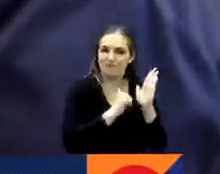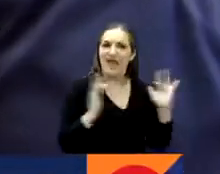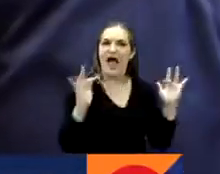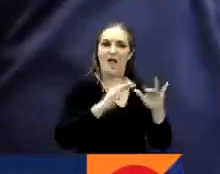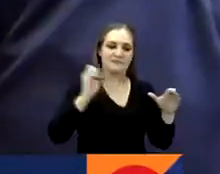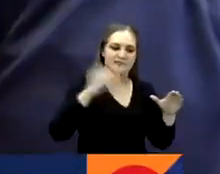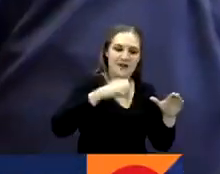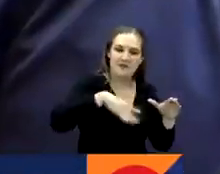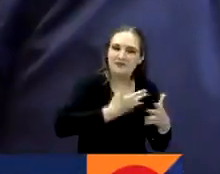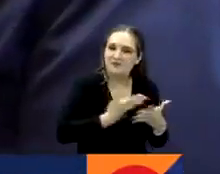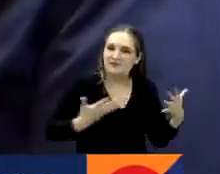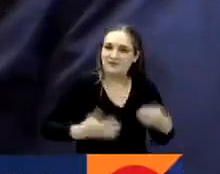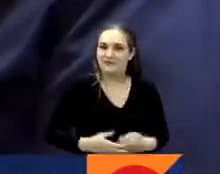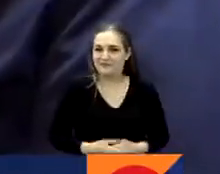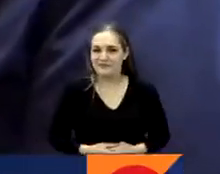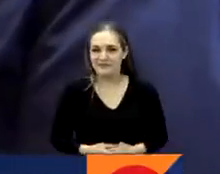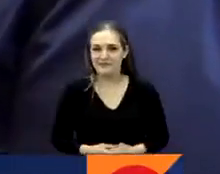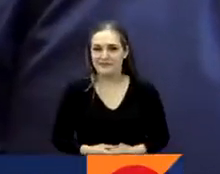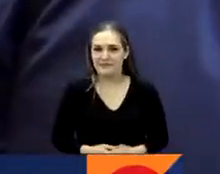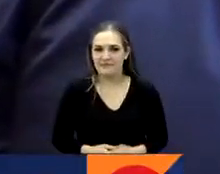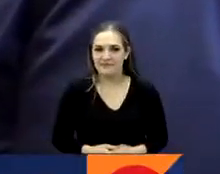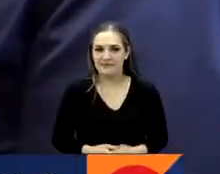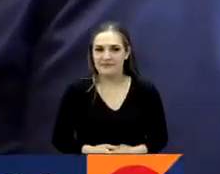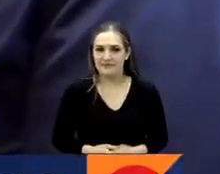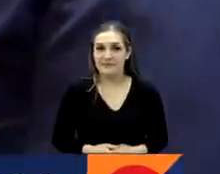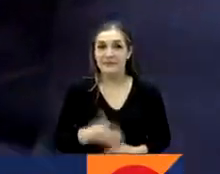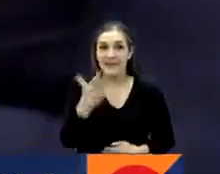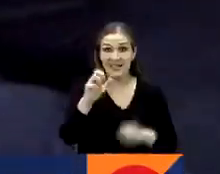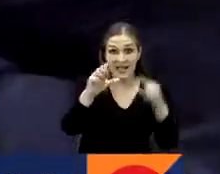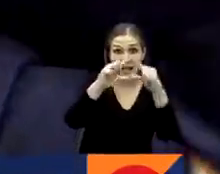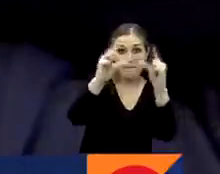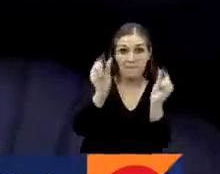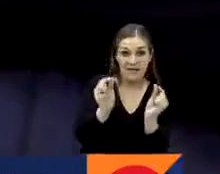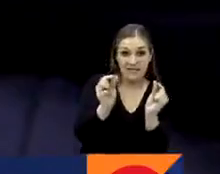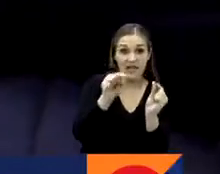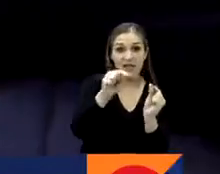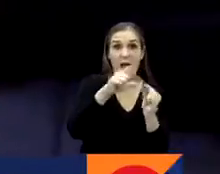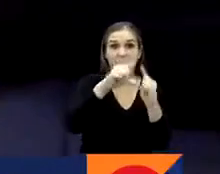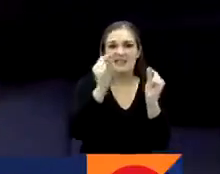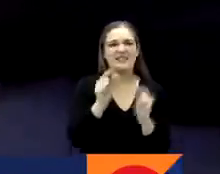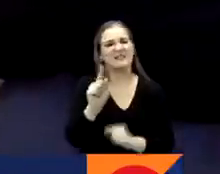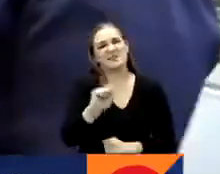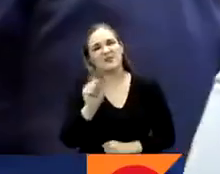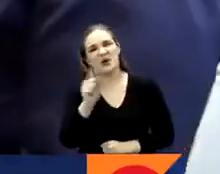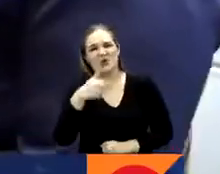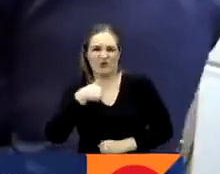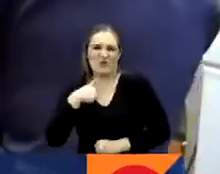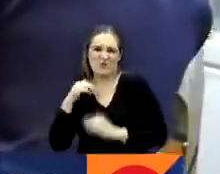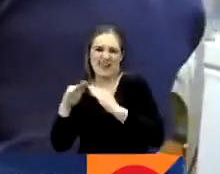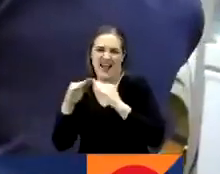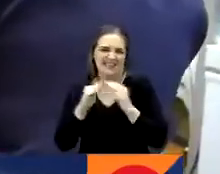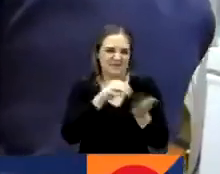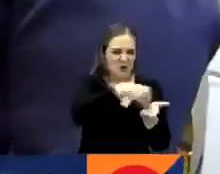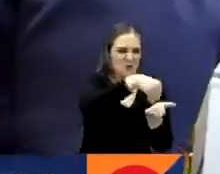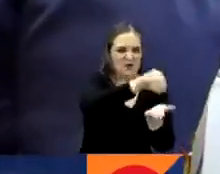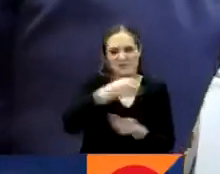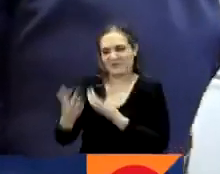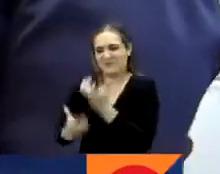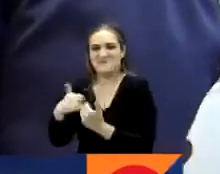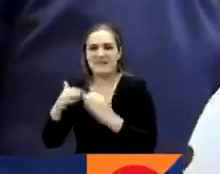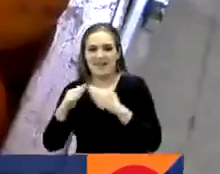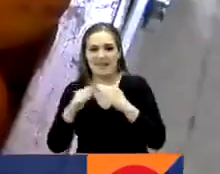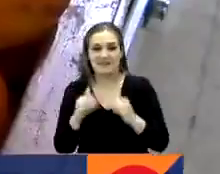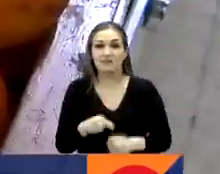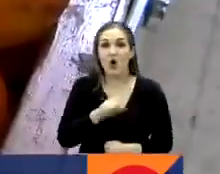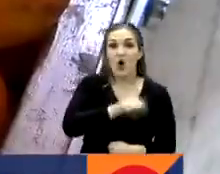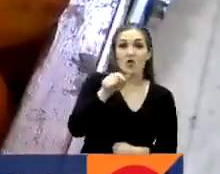Otra cosita. ¿No quieres empanaditas que están calientitas? No, esas las hago yo. Lulito, mira, acaba